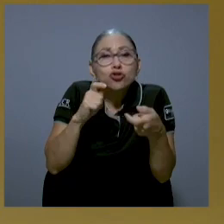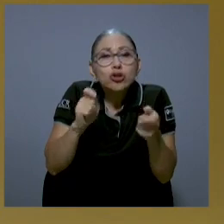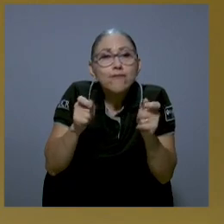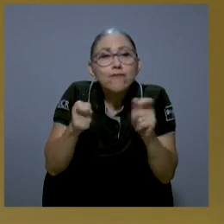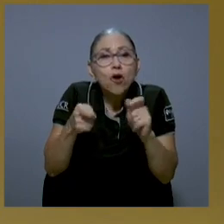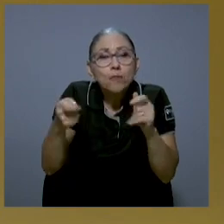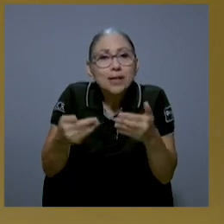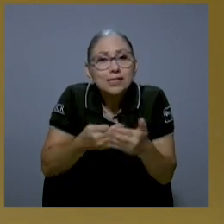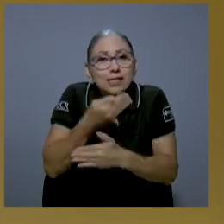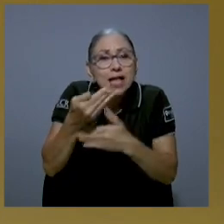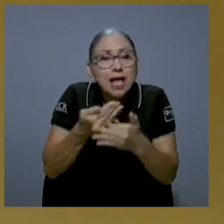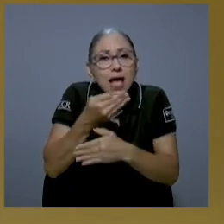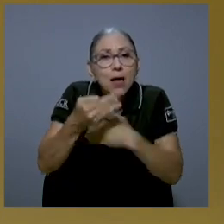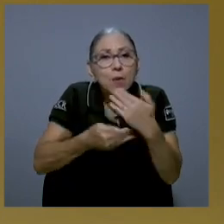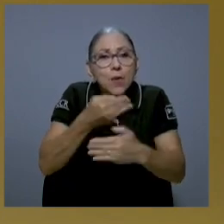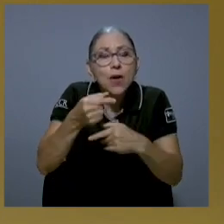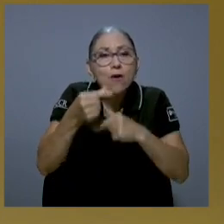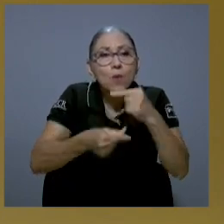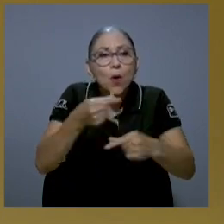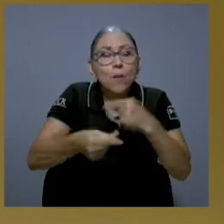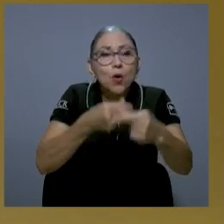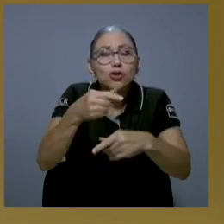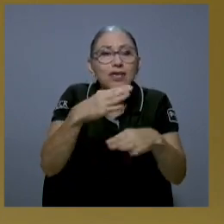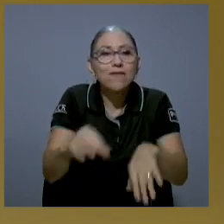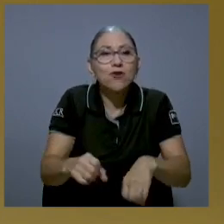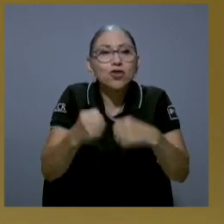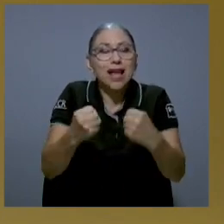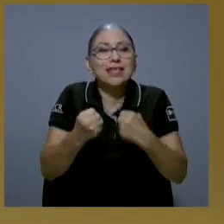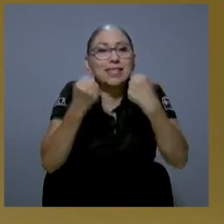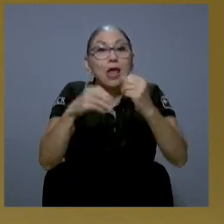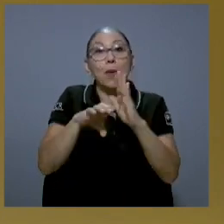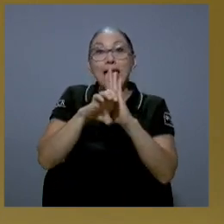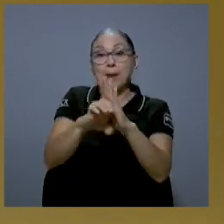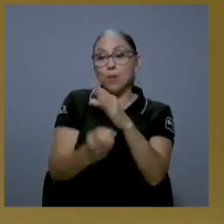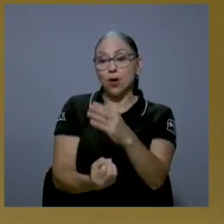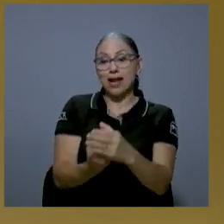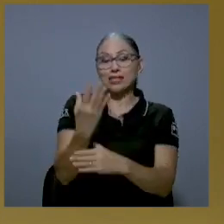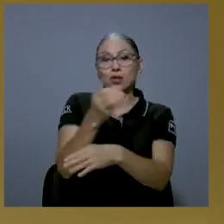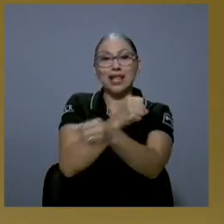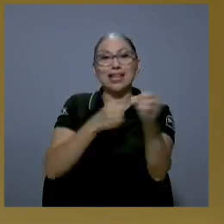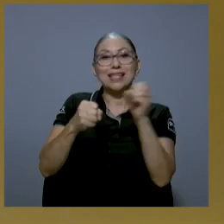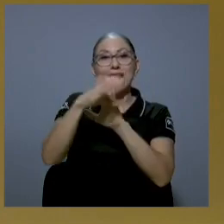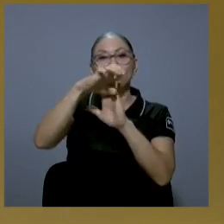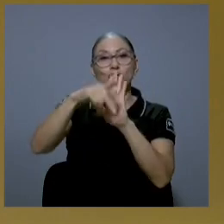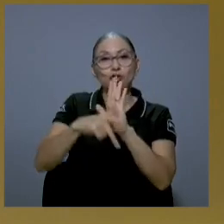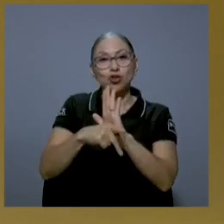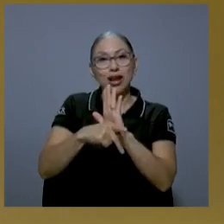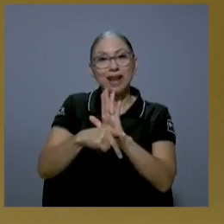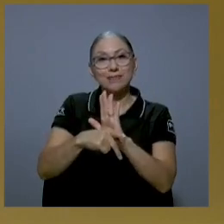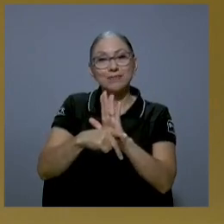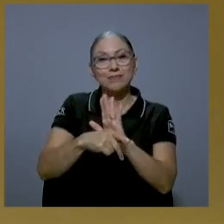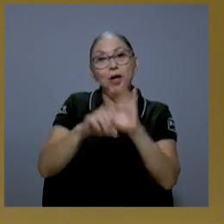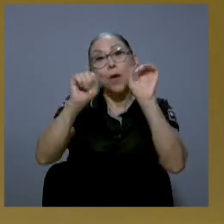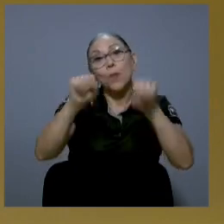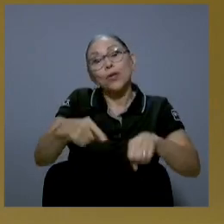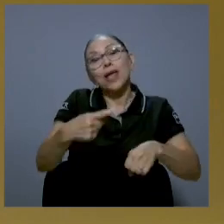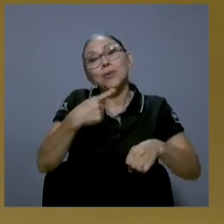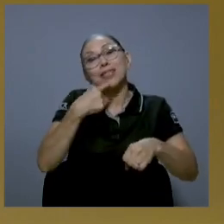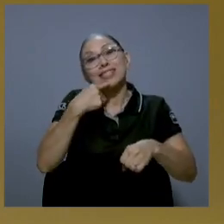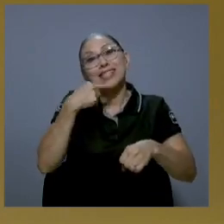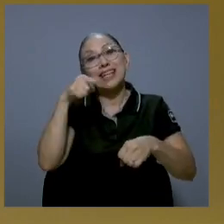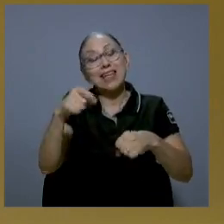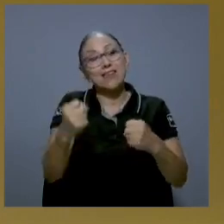se ha fortalecido ese régimen. Por ejemplo, la creación de la Sala Constitucional, en alguna manera podríamos decir que vino a coordinar el Estado de